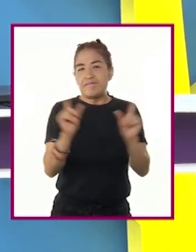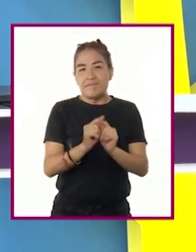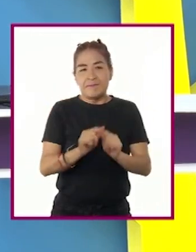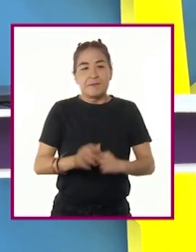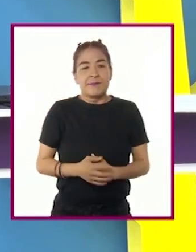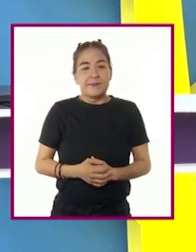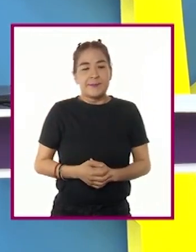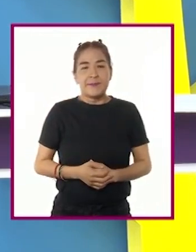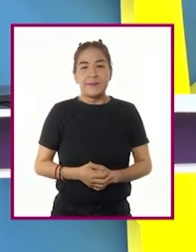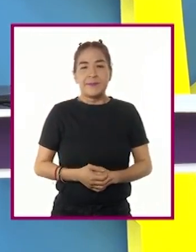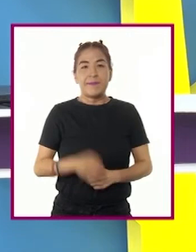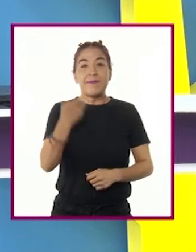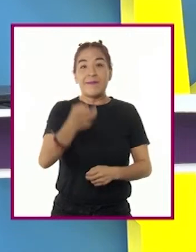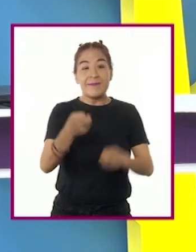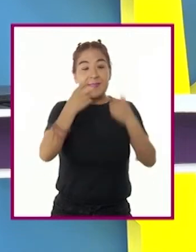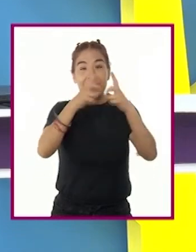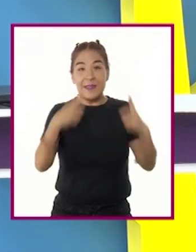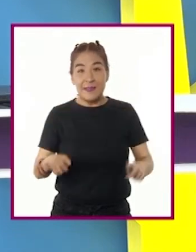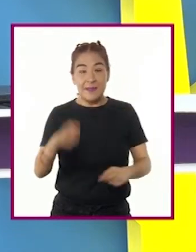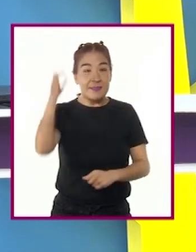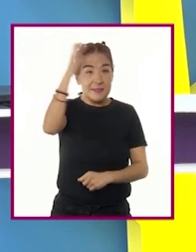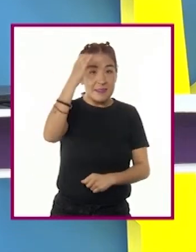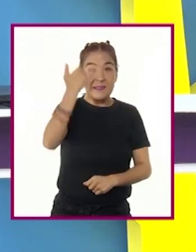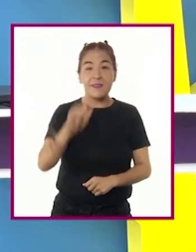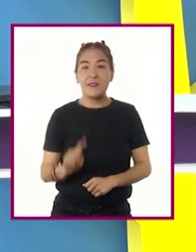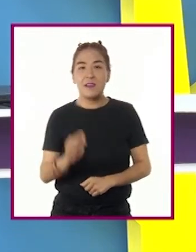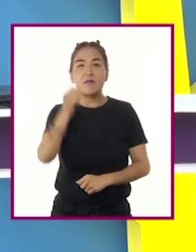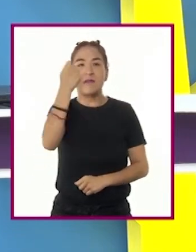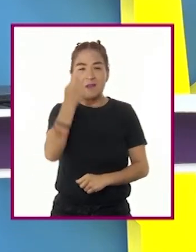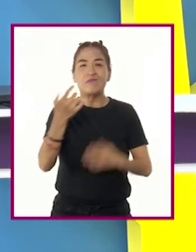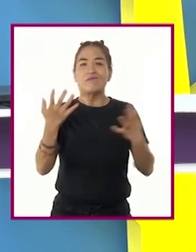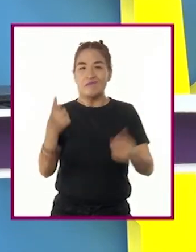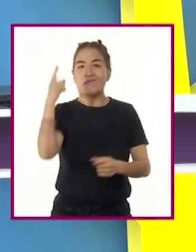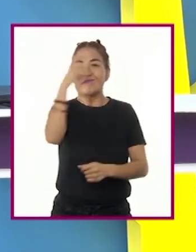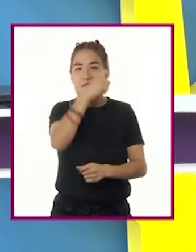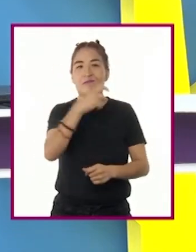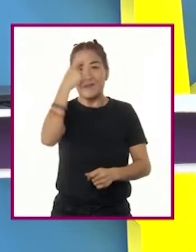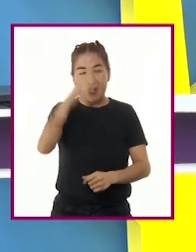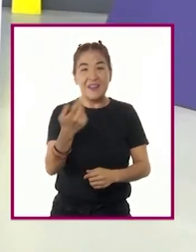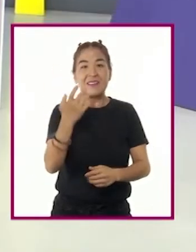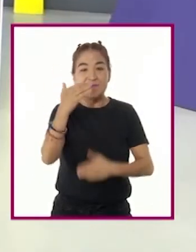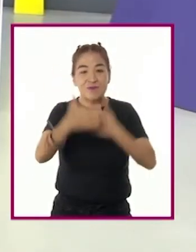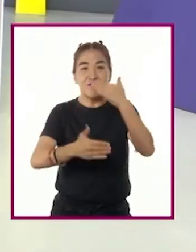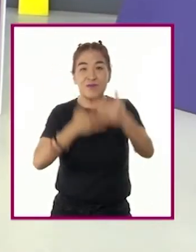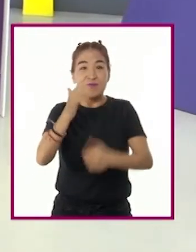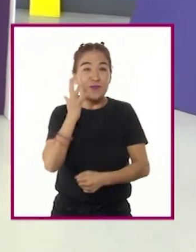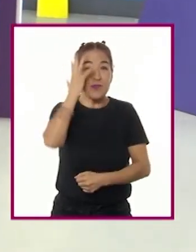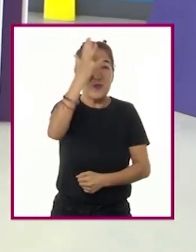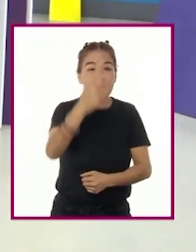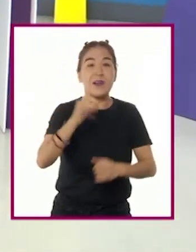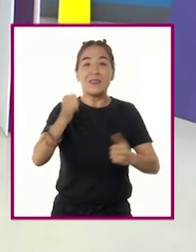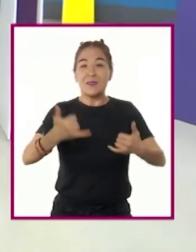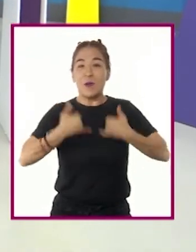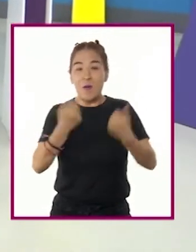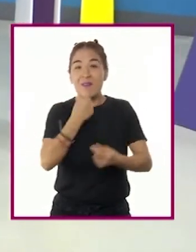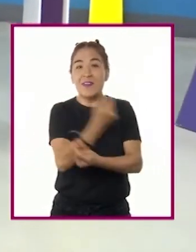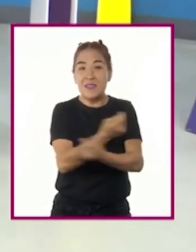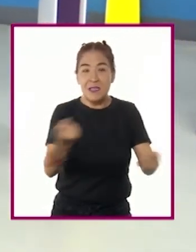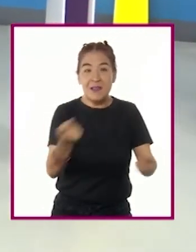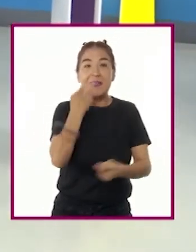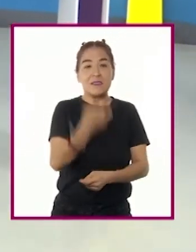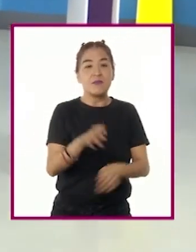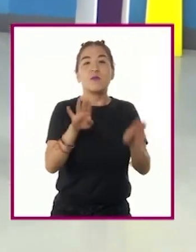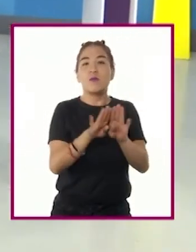el desarrollo en ciencia y tecnología es un gran reto para las siguientes generaciones. En la sociedad del conocimiento que